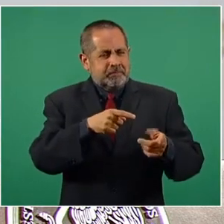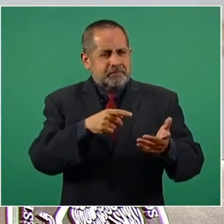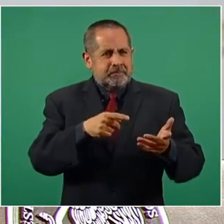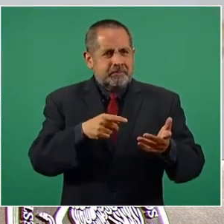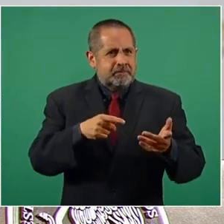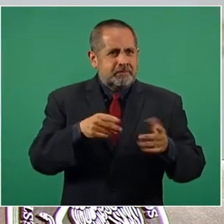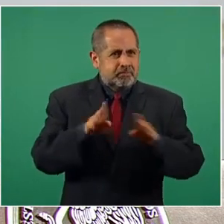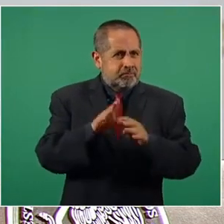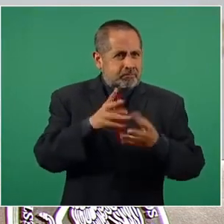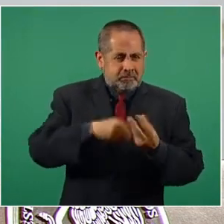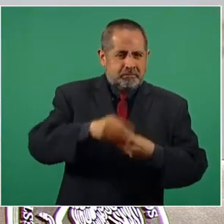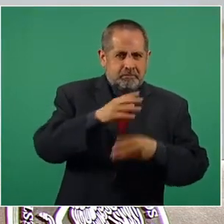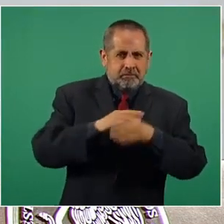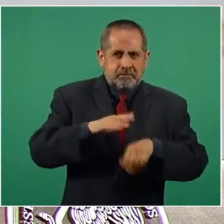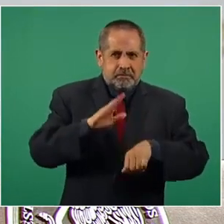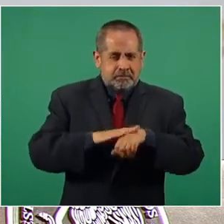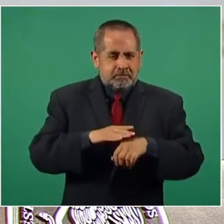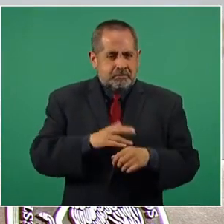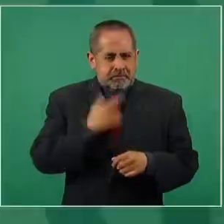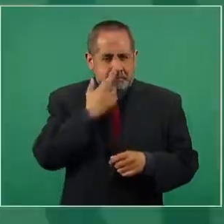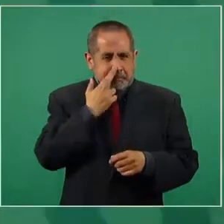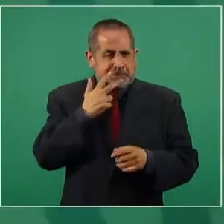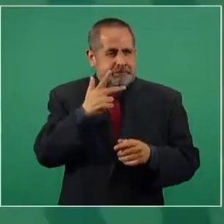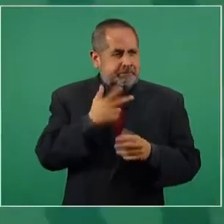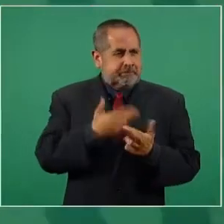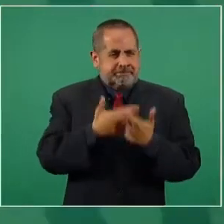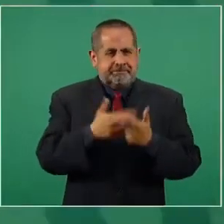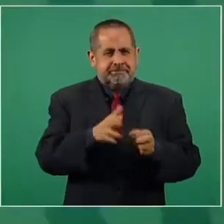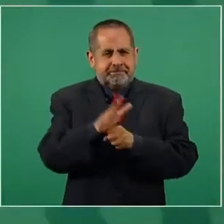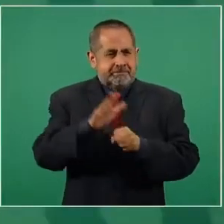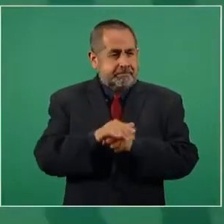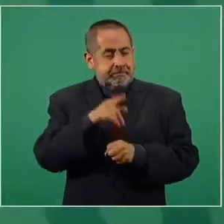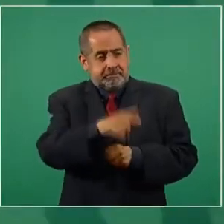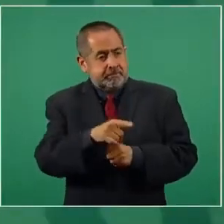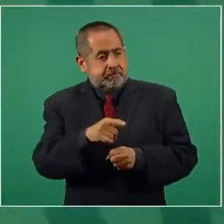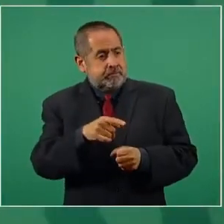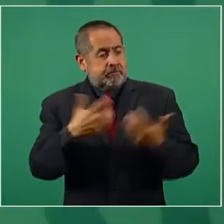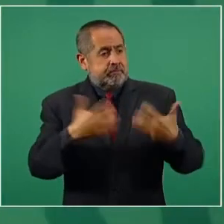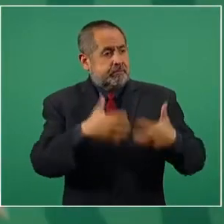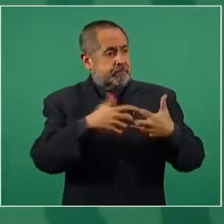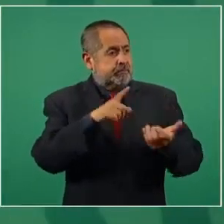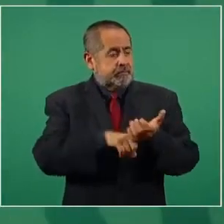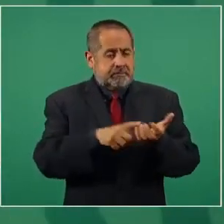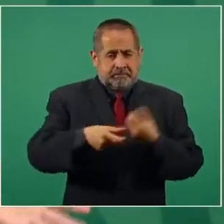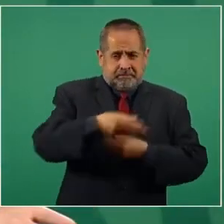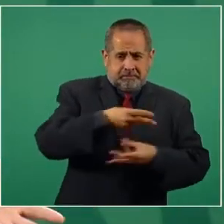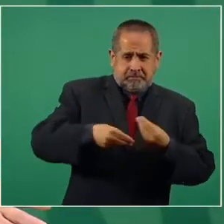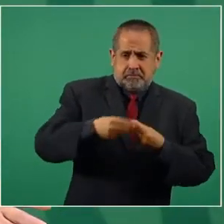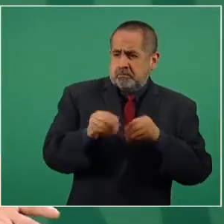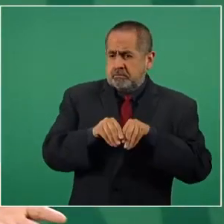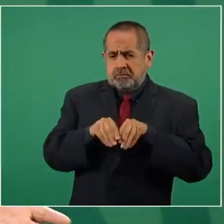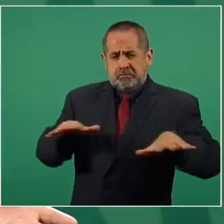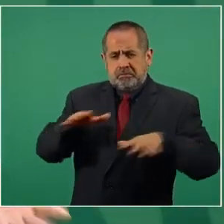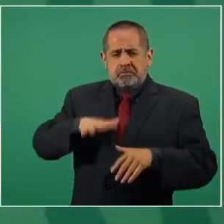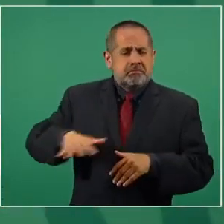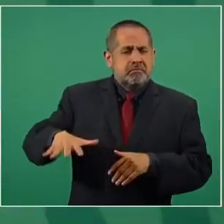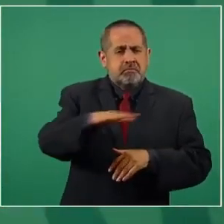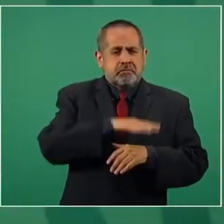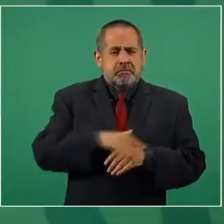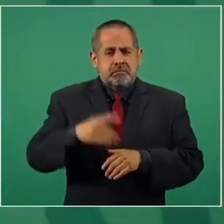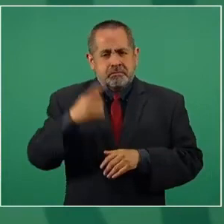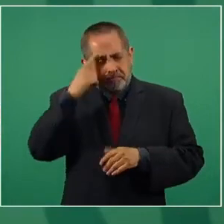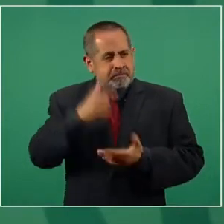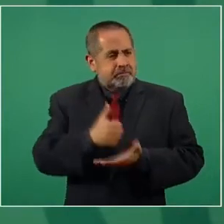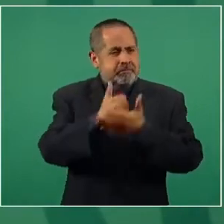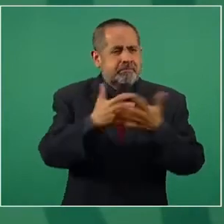Se produce riqueza en un ingenio, pero se distribuye porque se